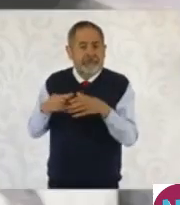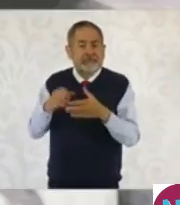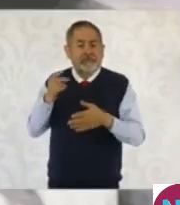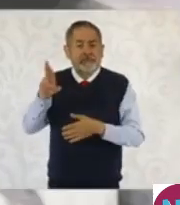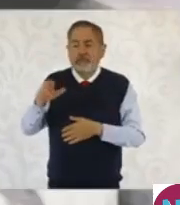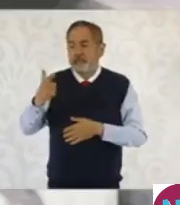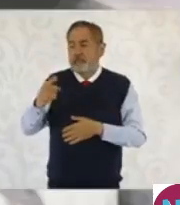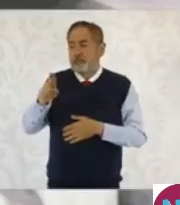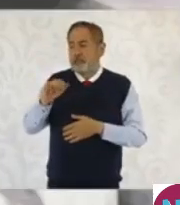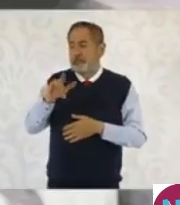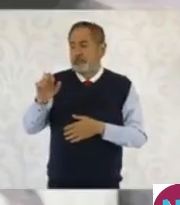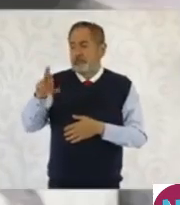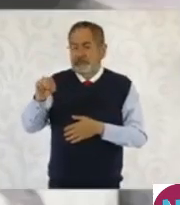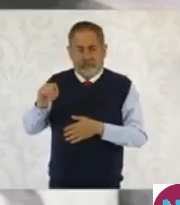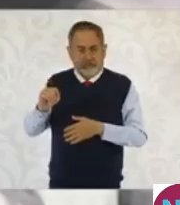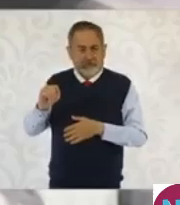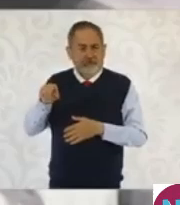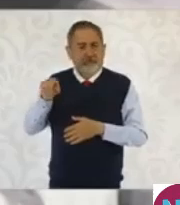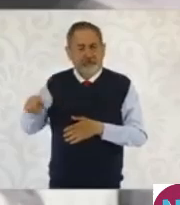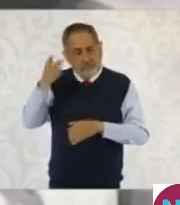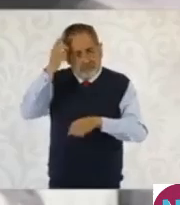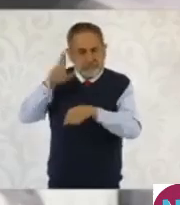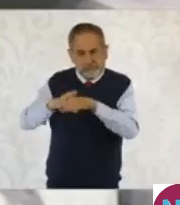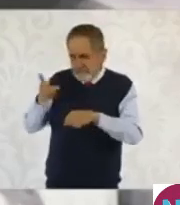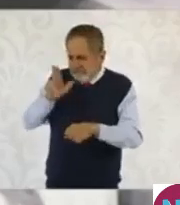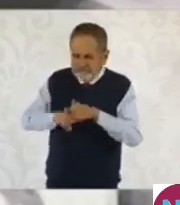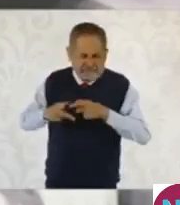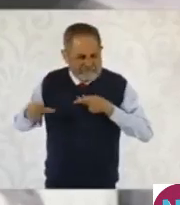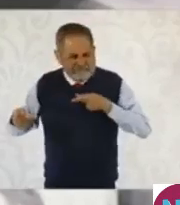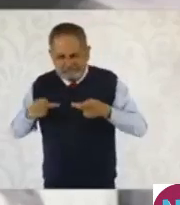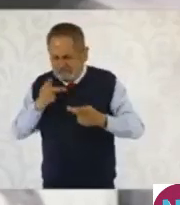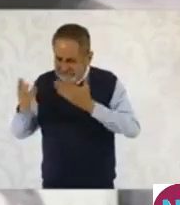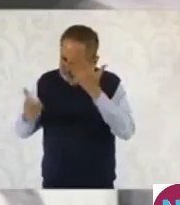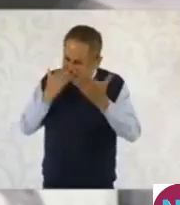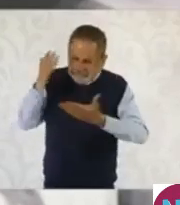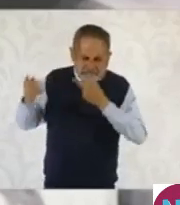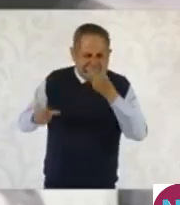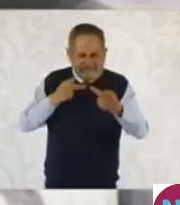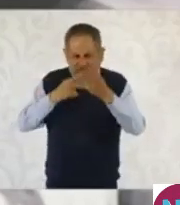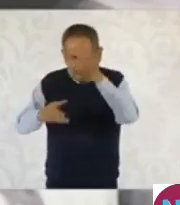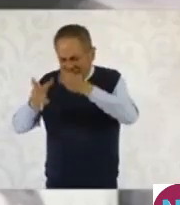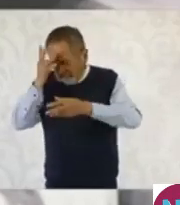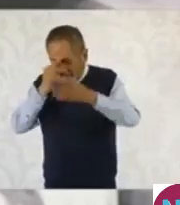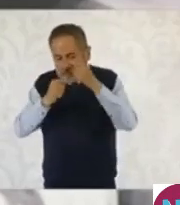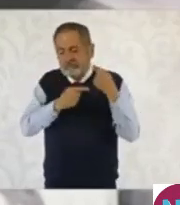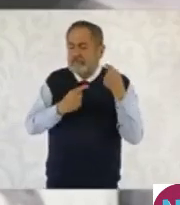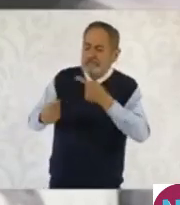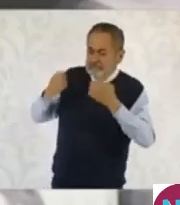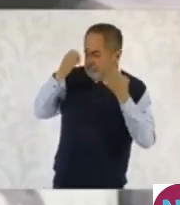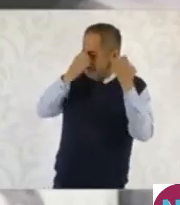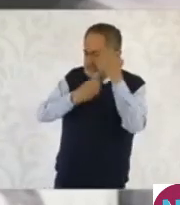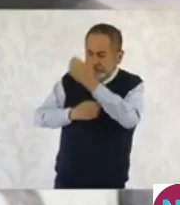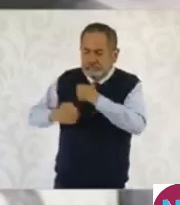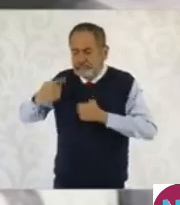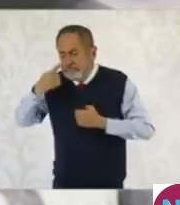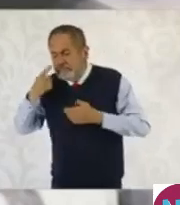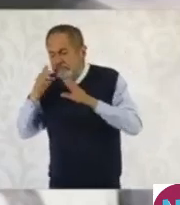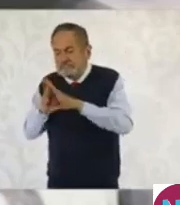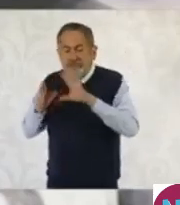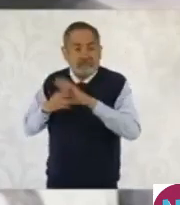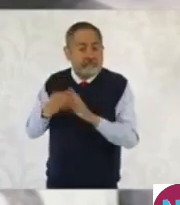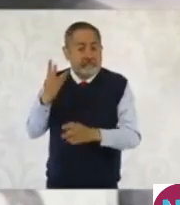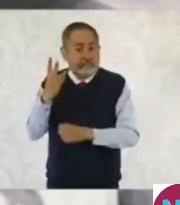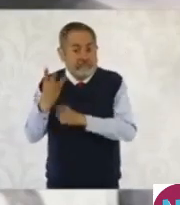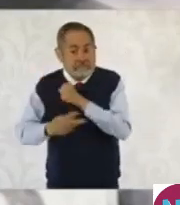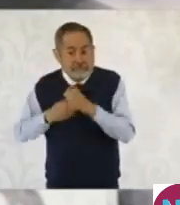Guillermo Saturno Chiu, director del hospital, se preparó. Fue una evaluación que, insisto, tomó 3